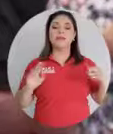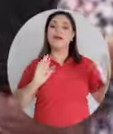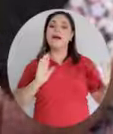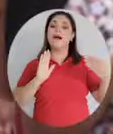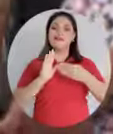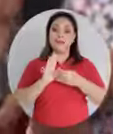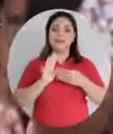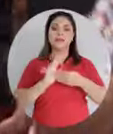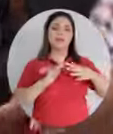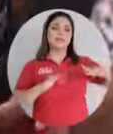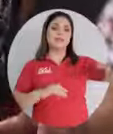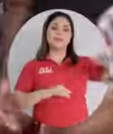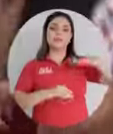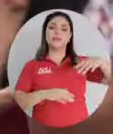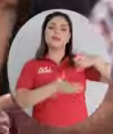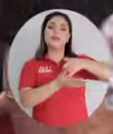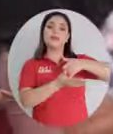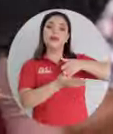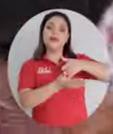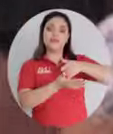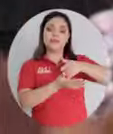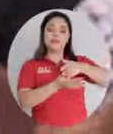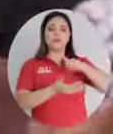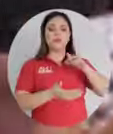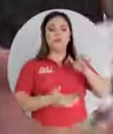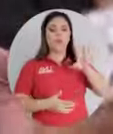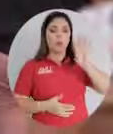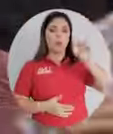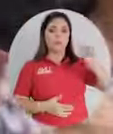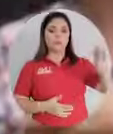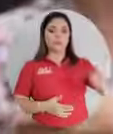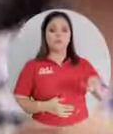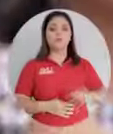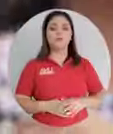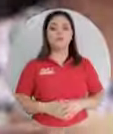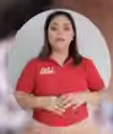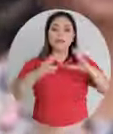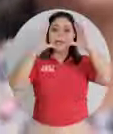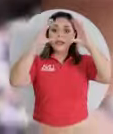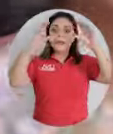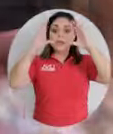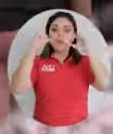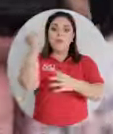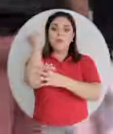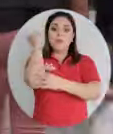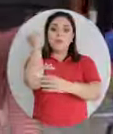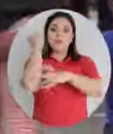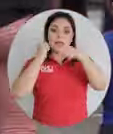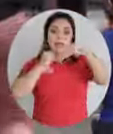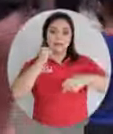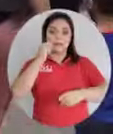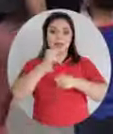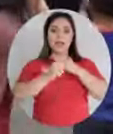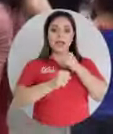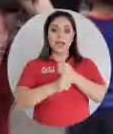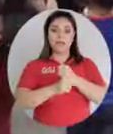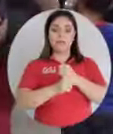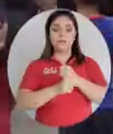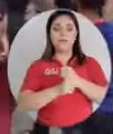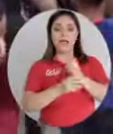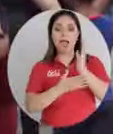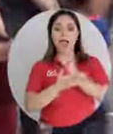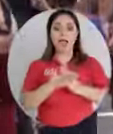afecta lamentablemente a los sectores más vulnerables, a este 40%. Los datos de pobreza para este año